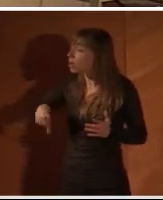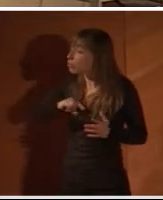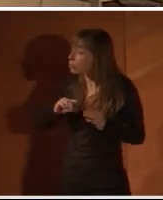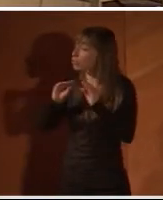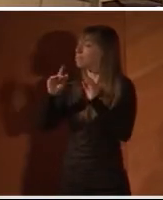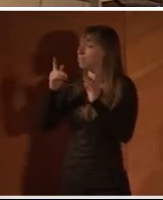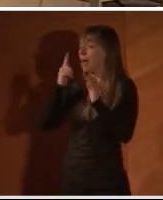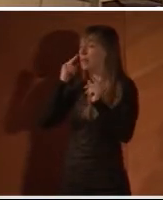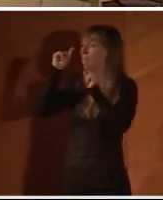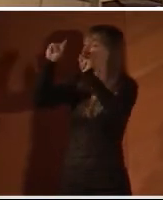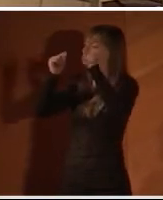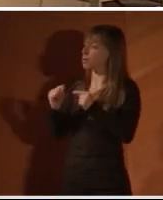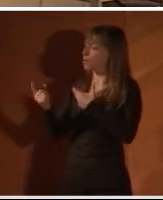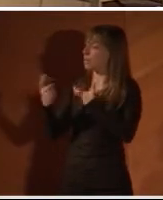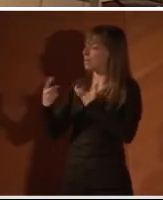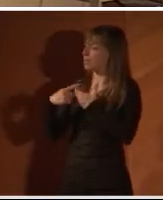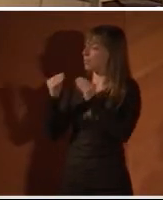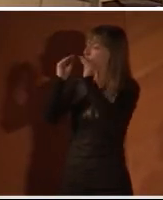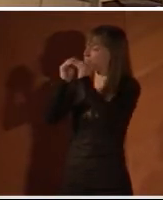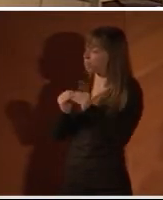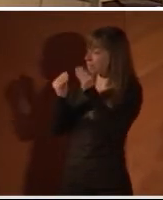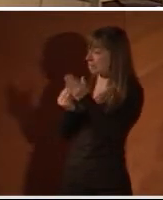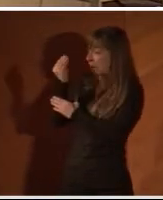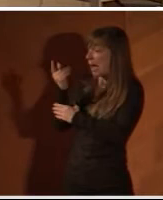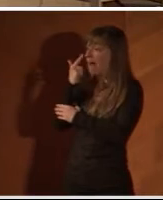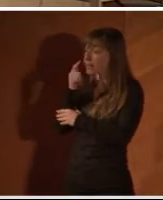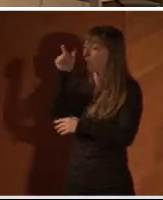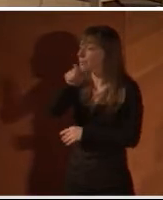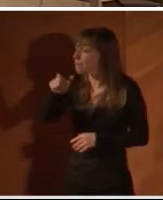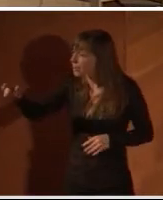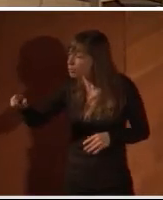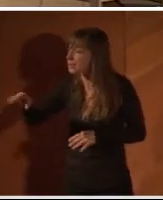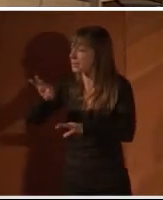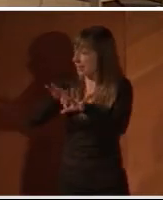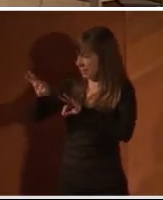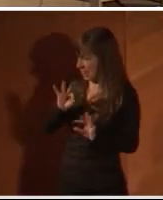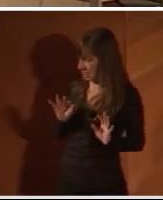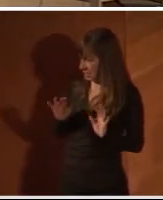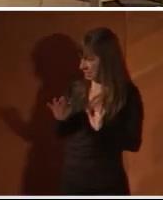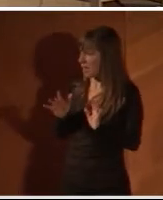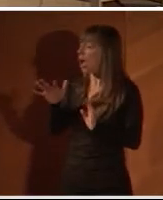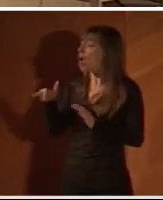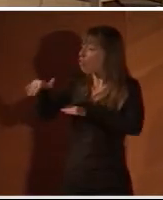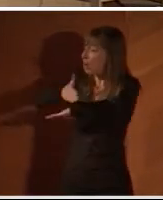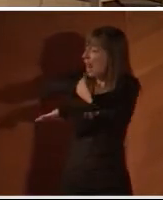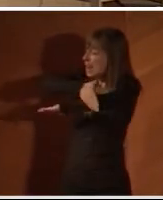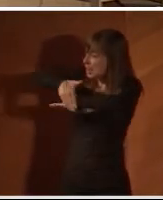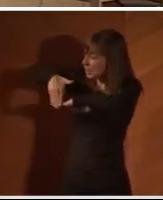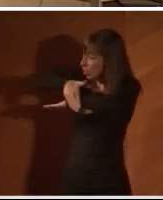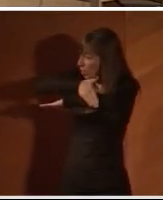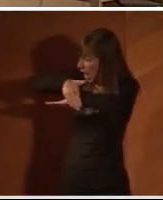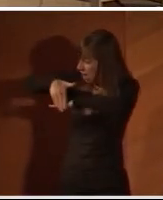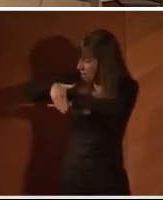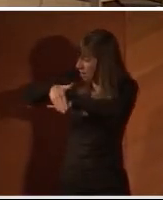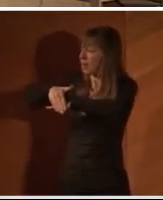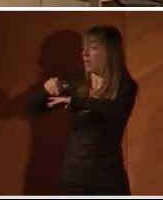de los presupuestos participativos, el de Alicante Decide, el litoral, se refiere al paseo del litoral, y en la elaboración del